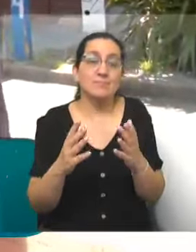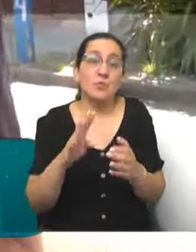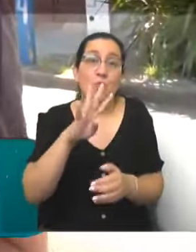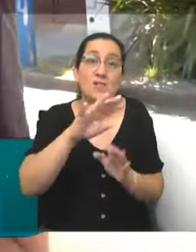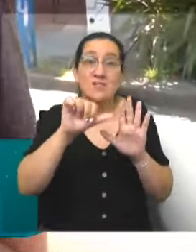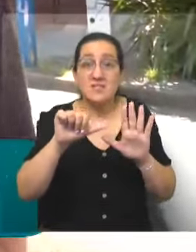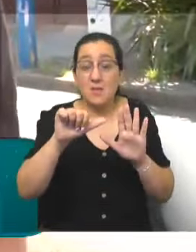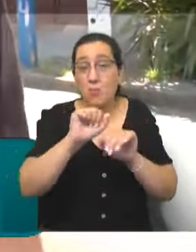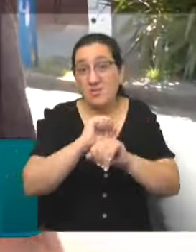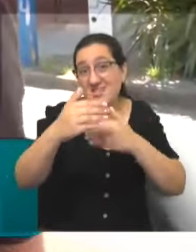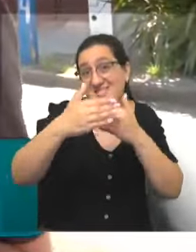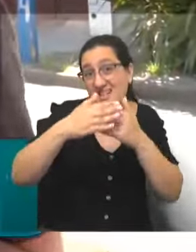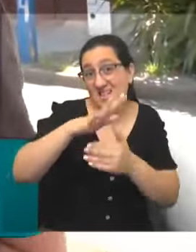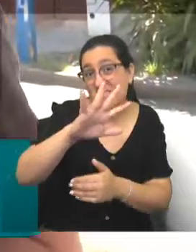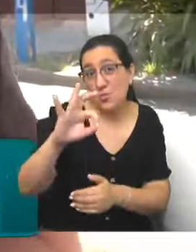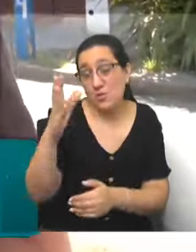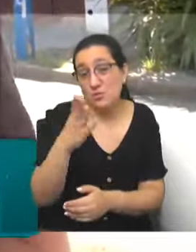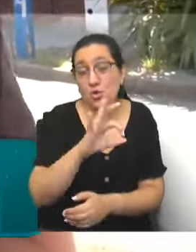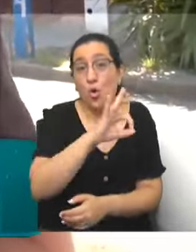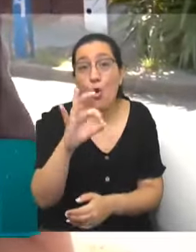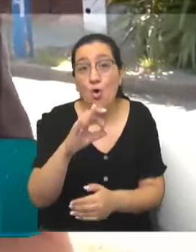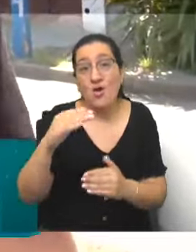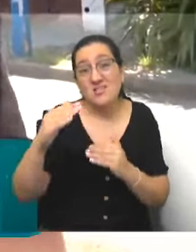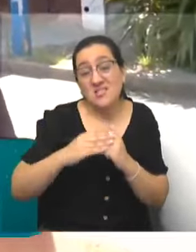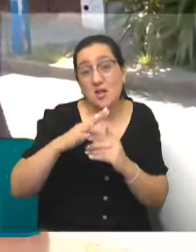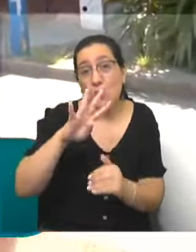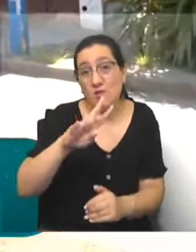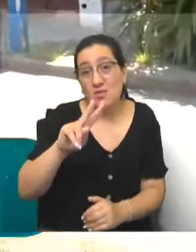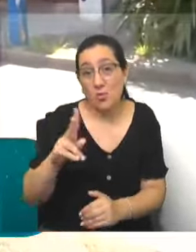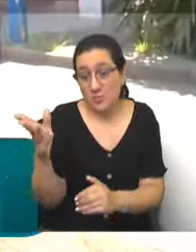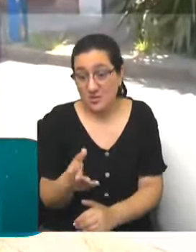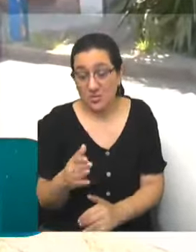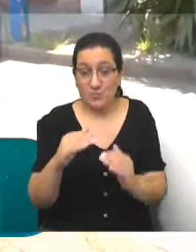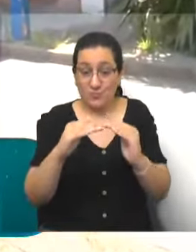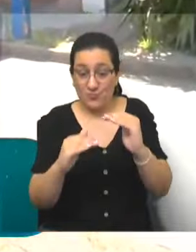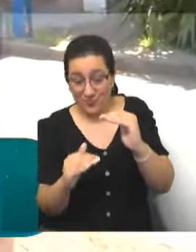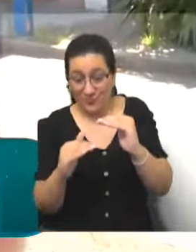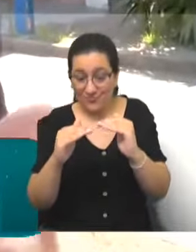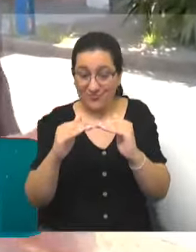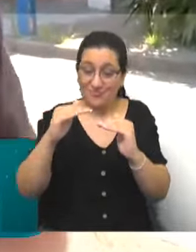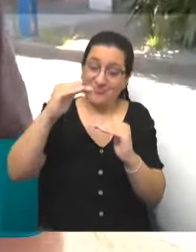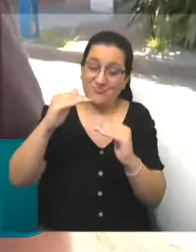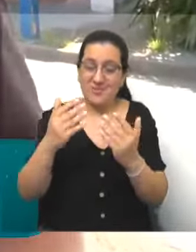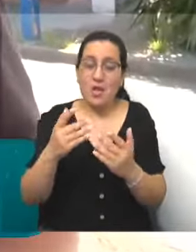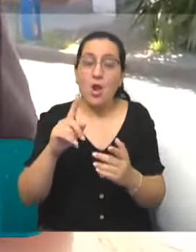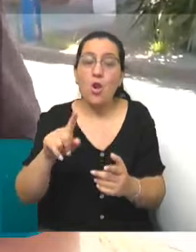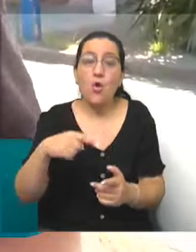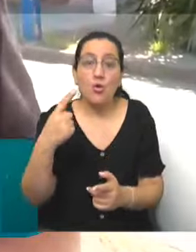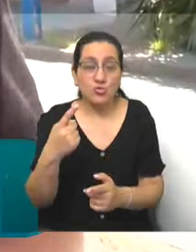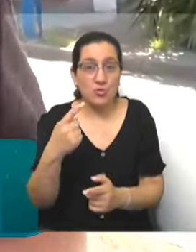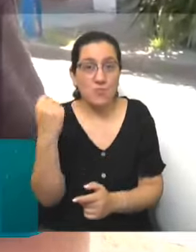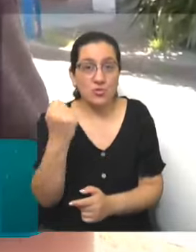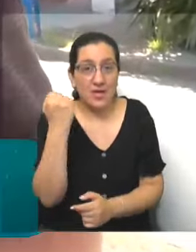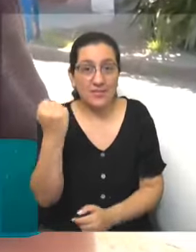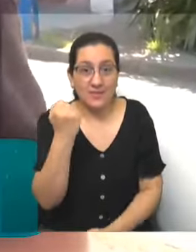al 50% o también cercano al 42%. La otra pieza de información importante en